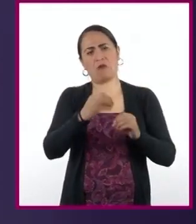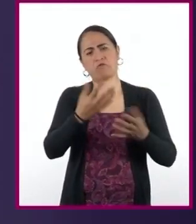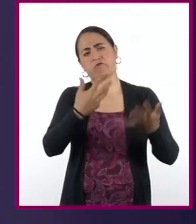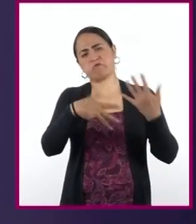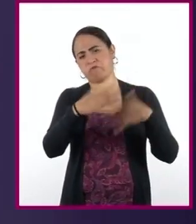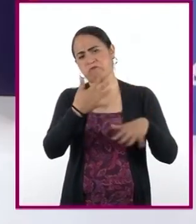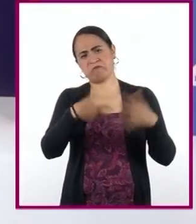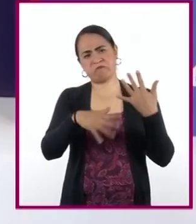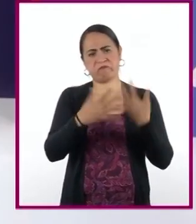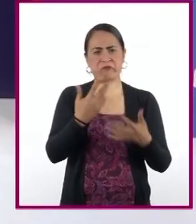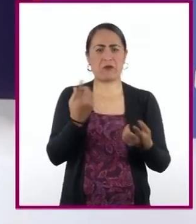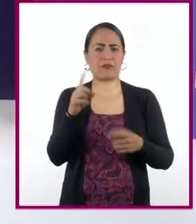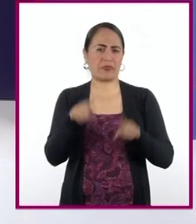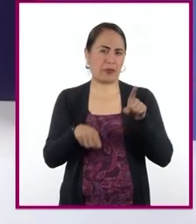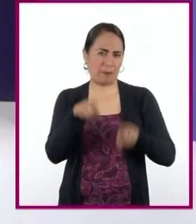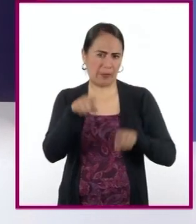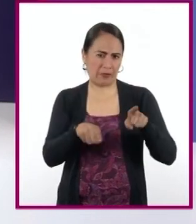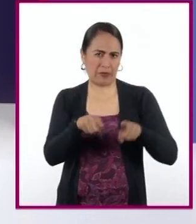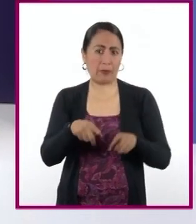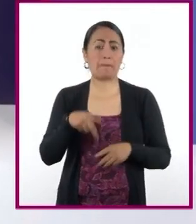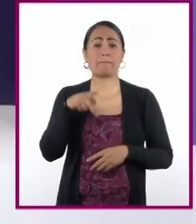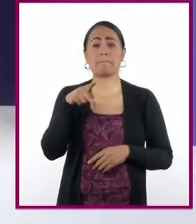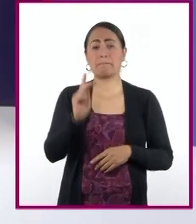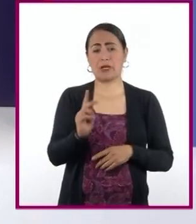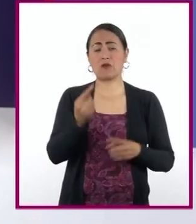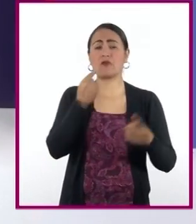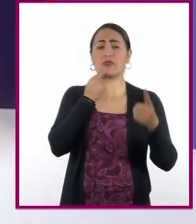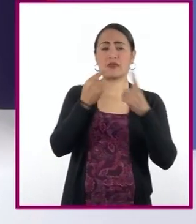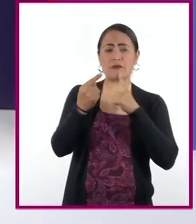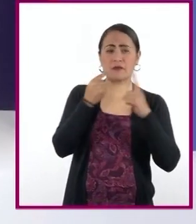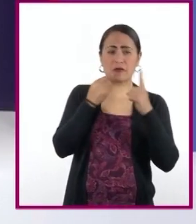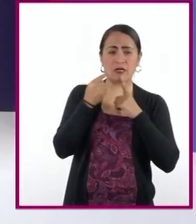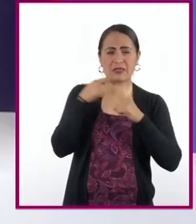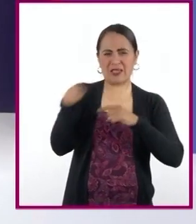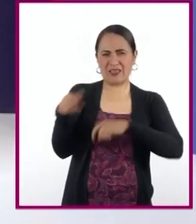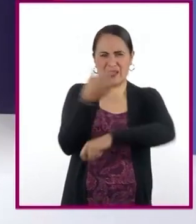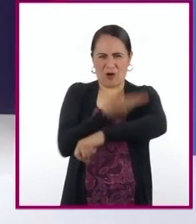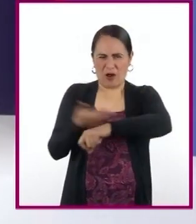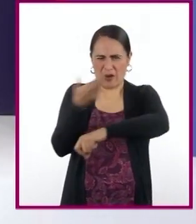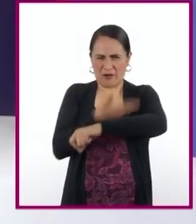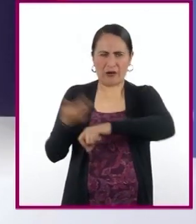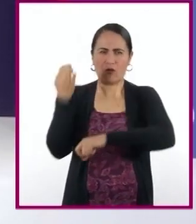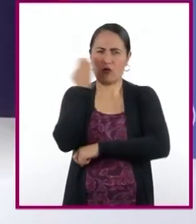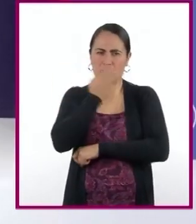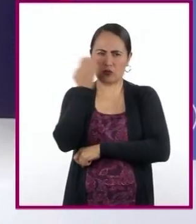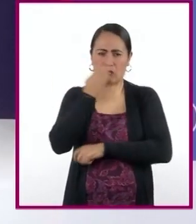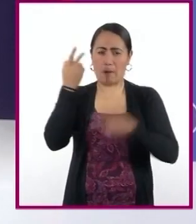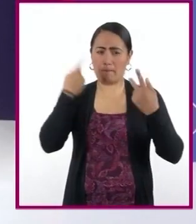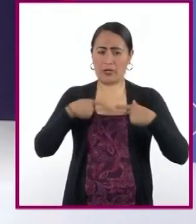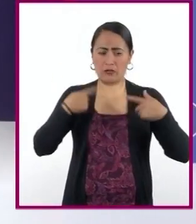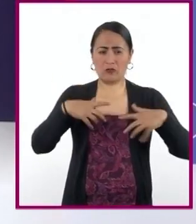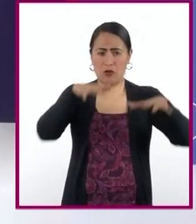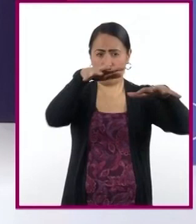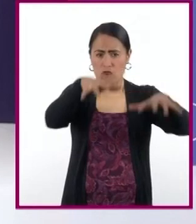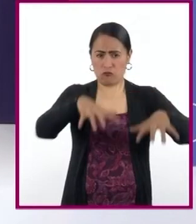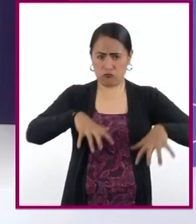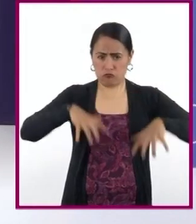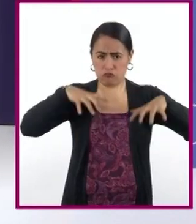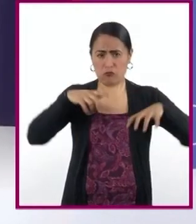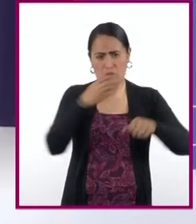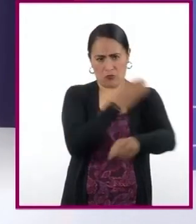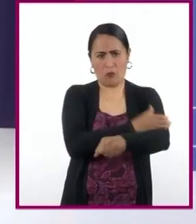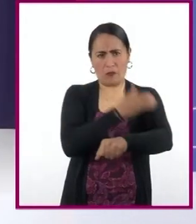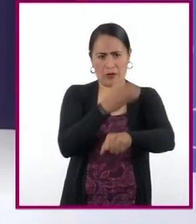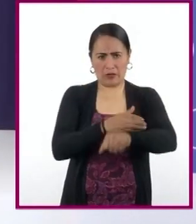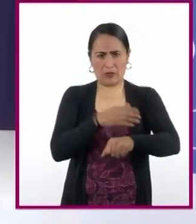variar. Mientras que en un debate organizado por la escuela, donde el público, además de sus compañeros,